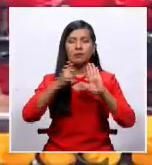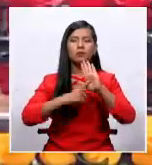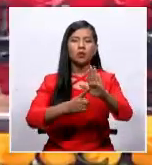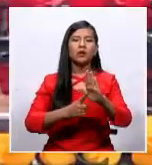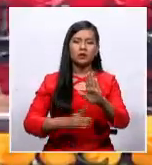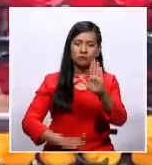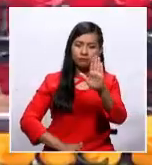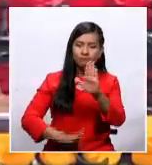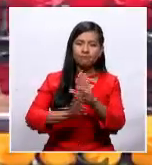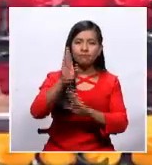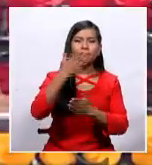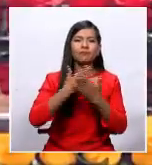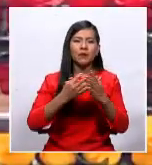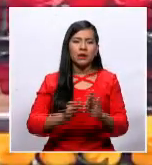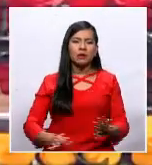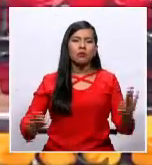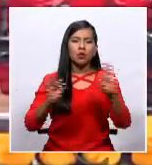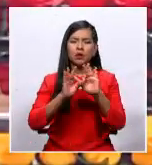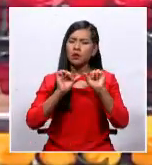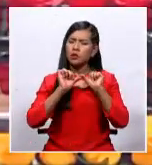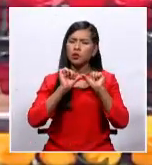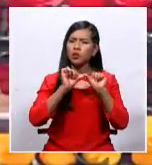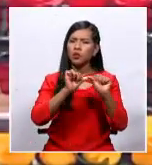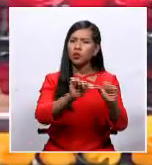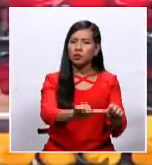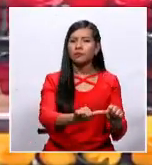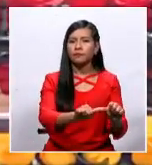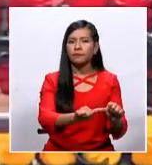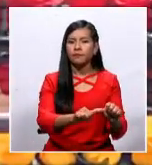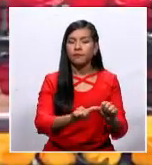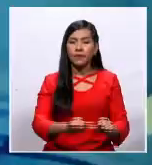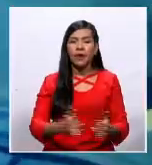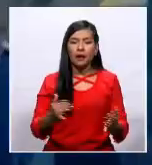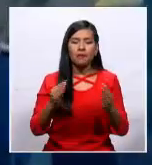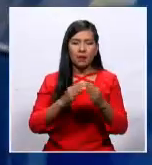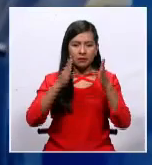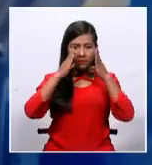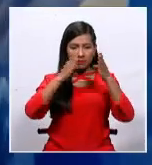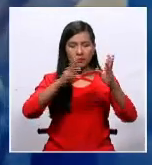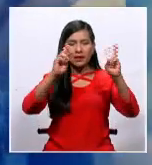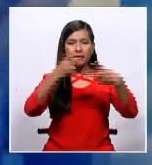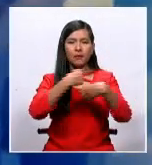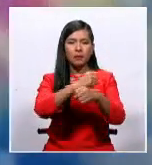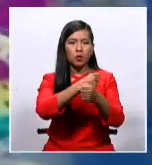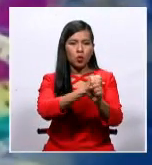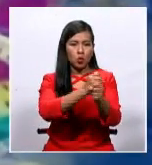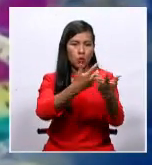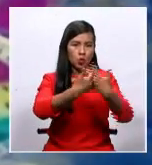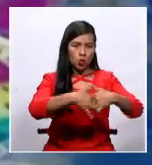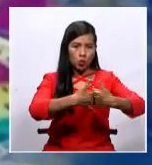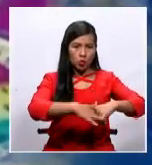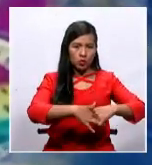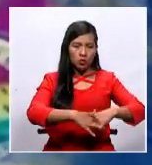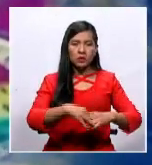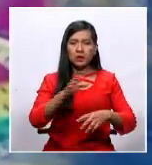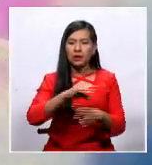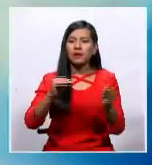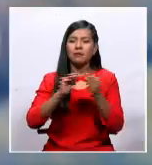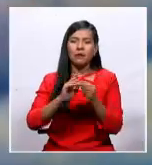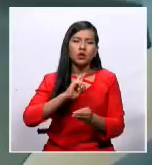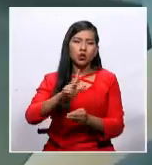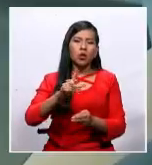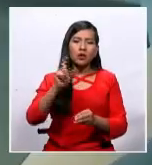económico importante y sostenido, porque se ha puesto especial énfasis en el área productiva y a retomar el rol